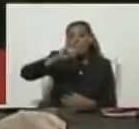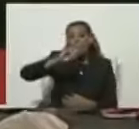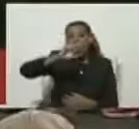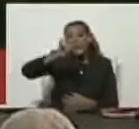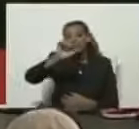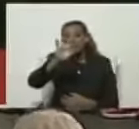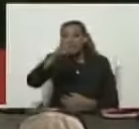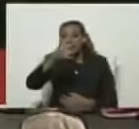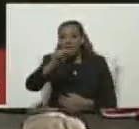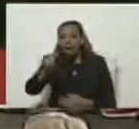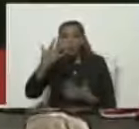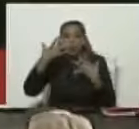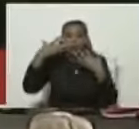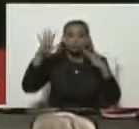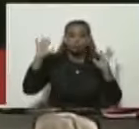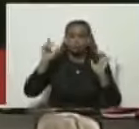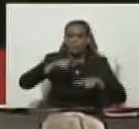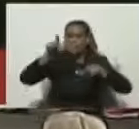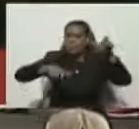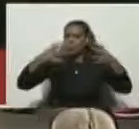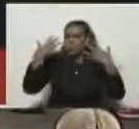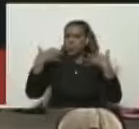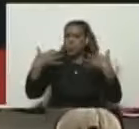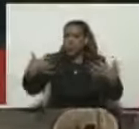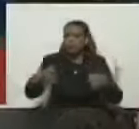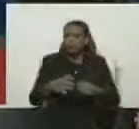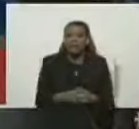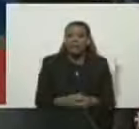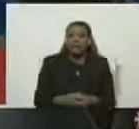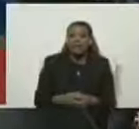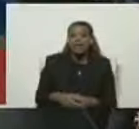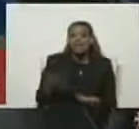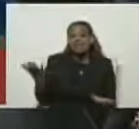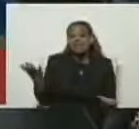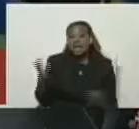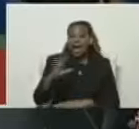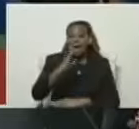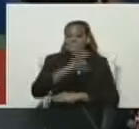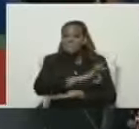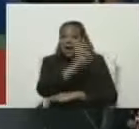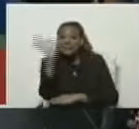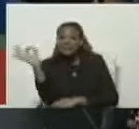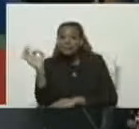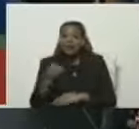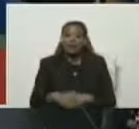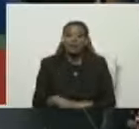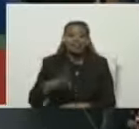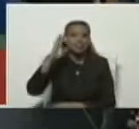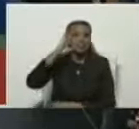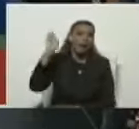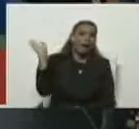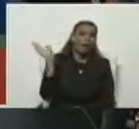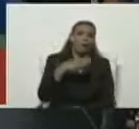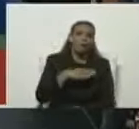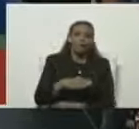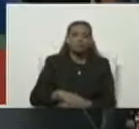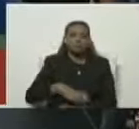¡qué molleja gente! Si estuviéramos en Barquisimeto, la gente dirigiera,